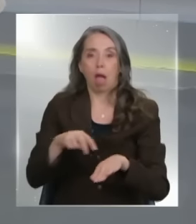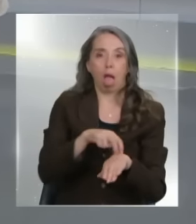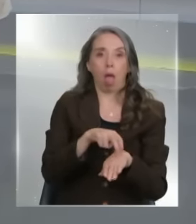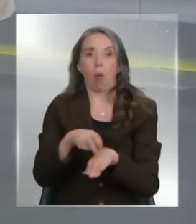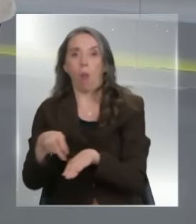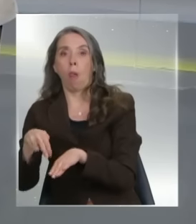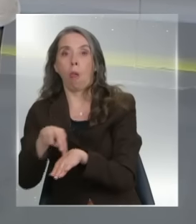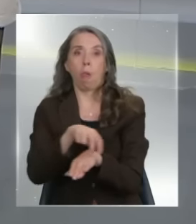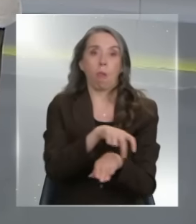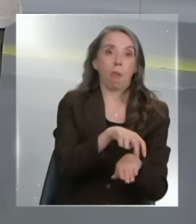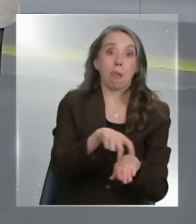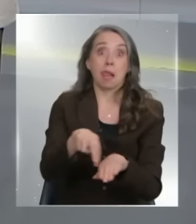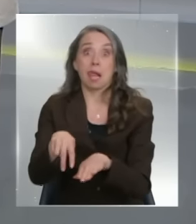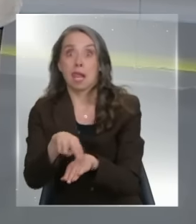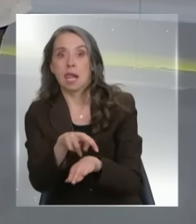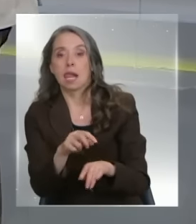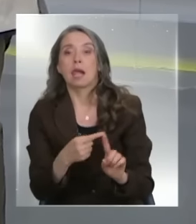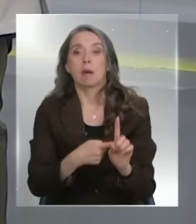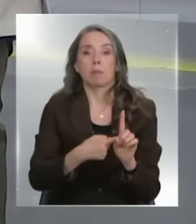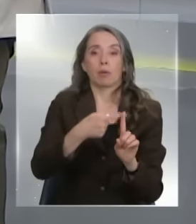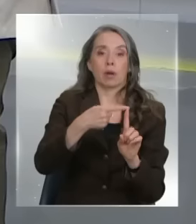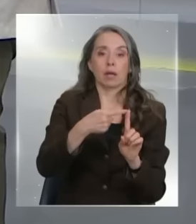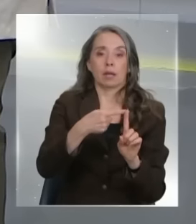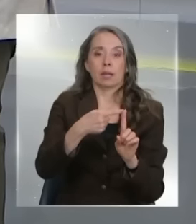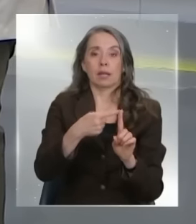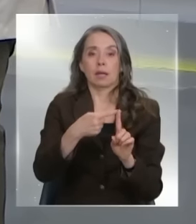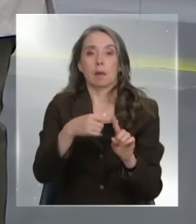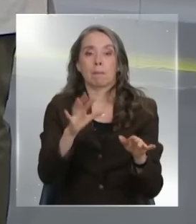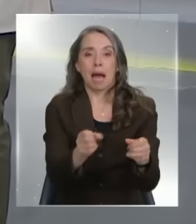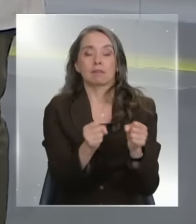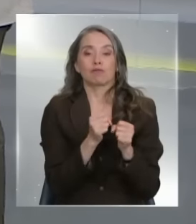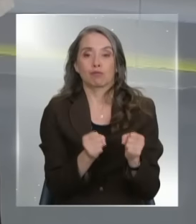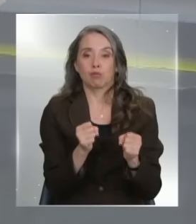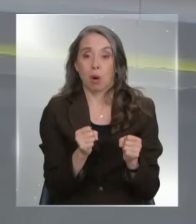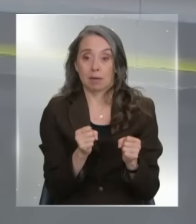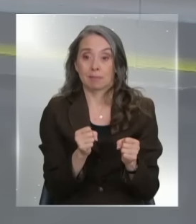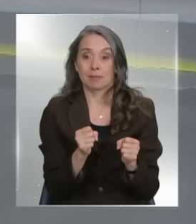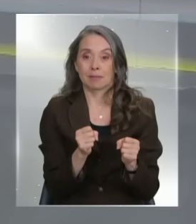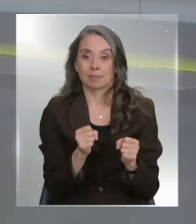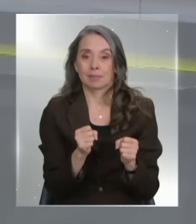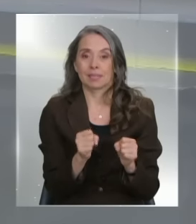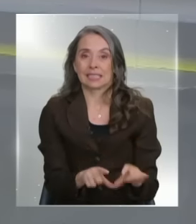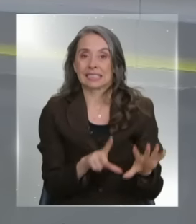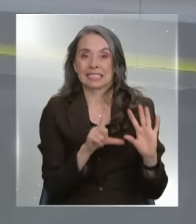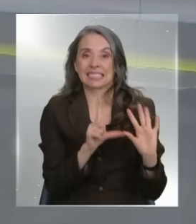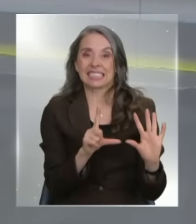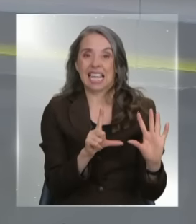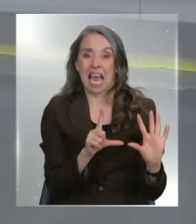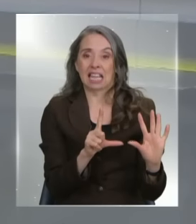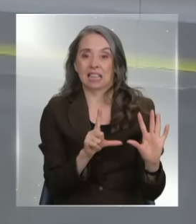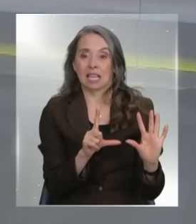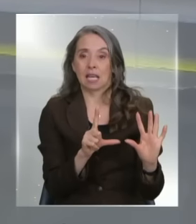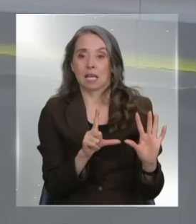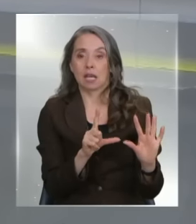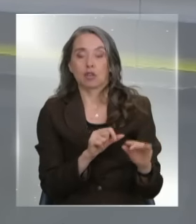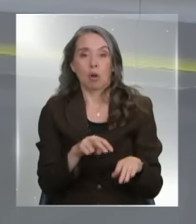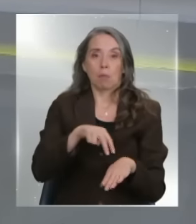caminar. Luego vienen las categorías de mayor intensidad. 7. Dificultad